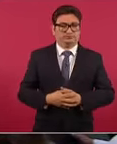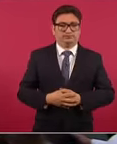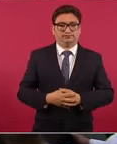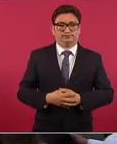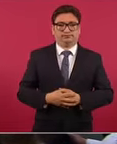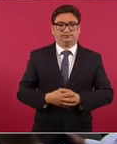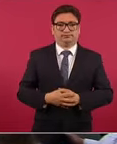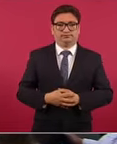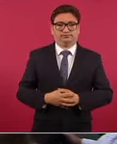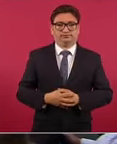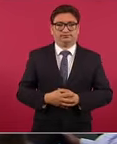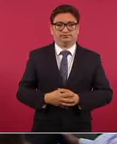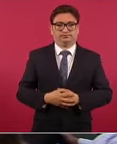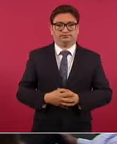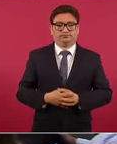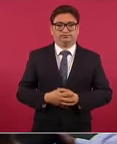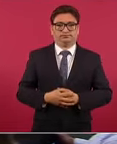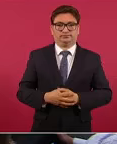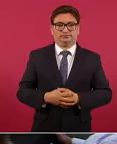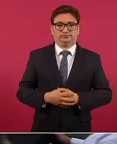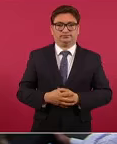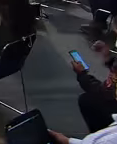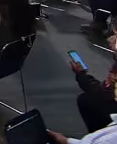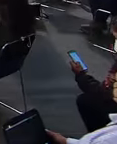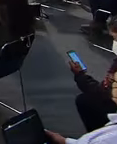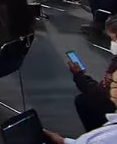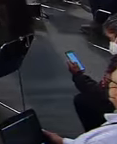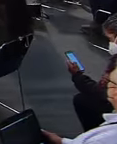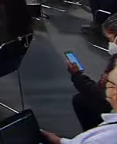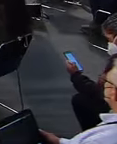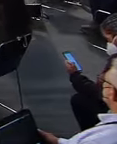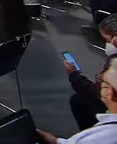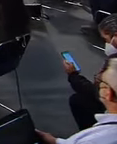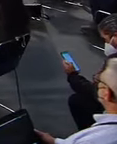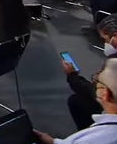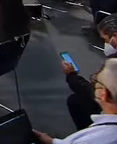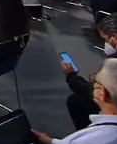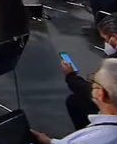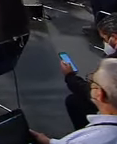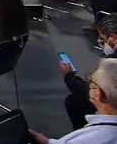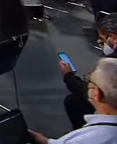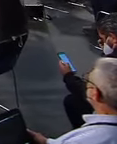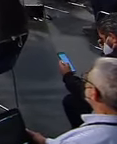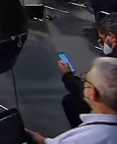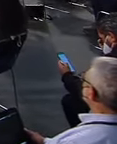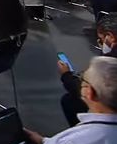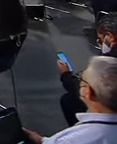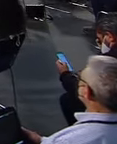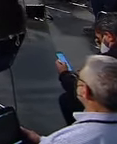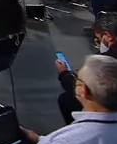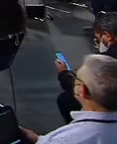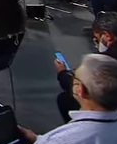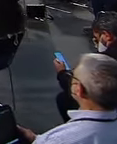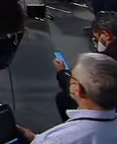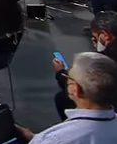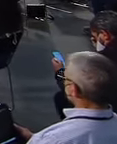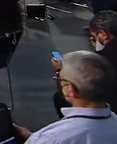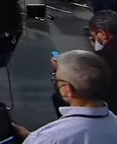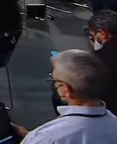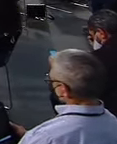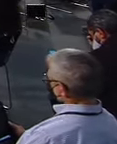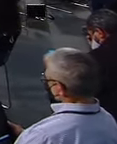abierta ya una investigación se creó una comisión de la verdad para